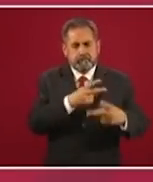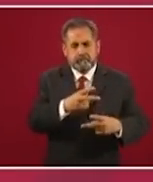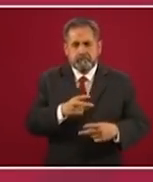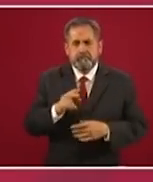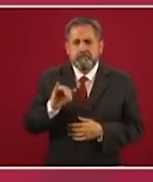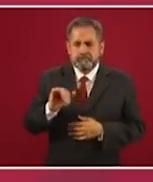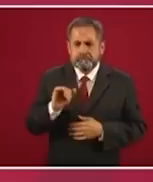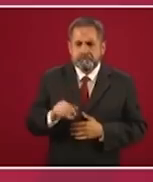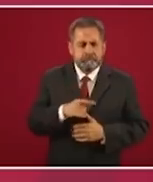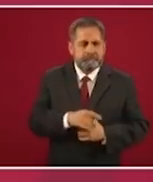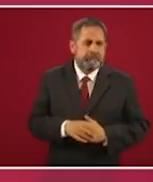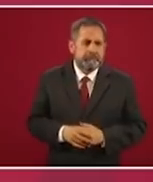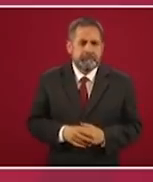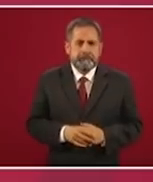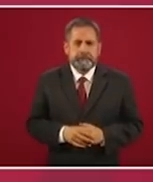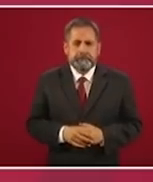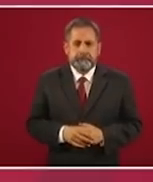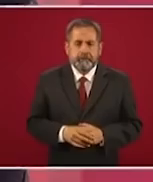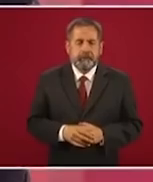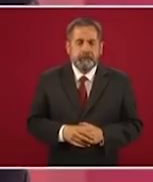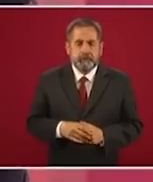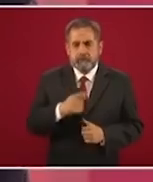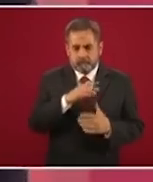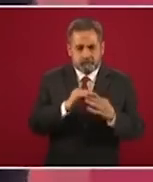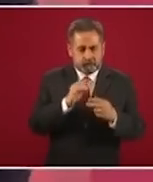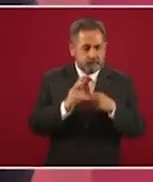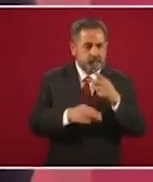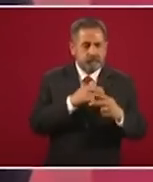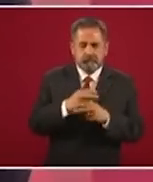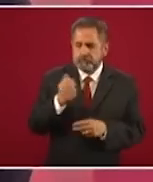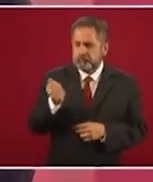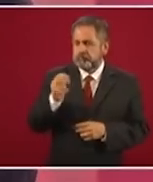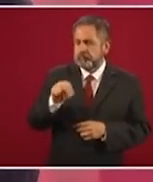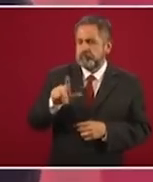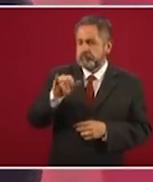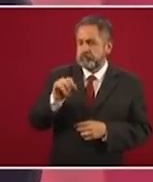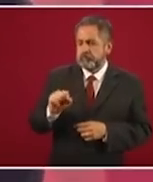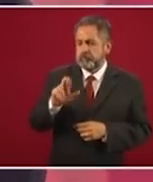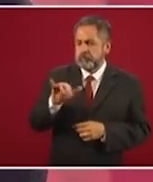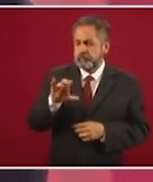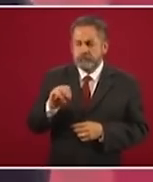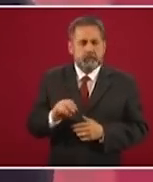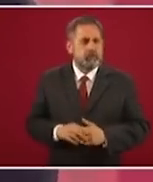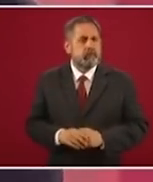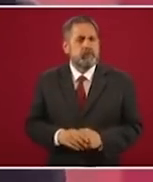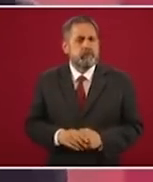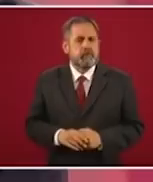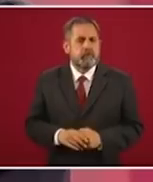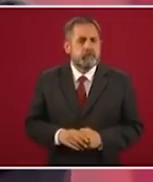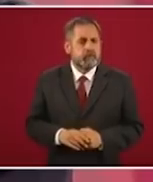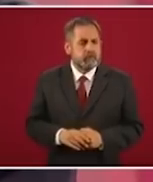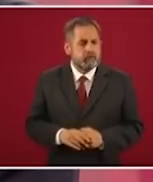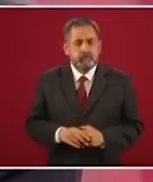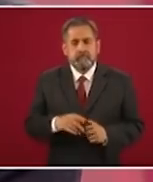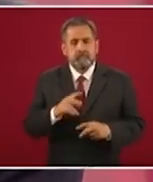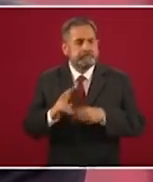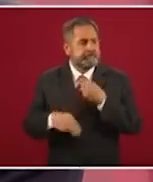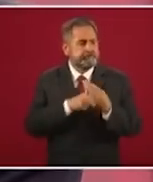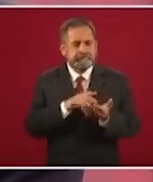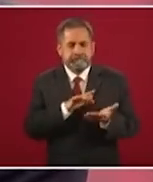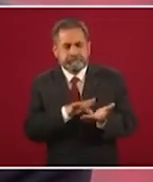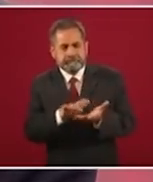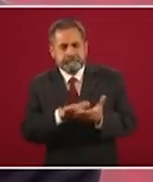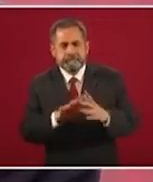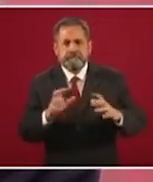Sí, a finales de marzo, y voy a ir a San Luis, Río Colorado. Entonces, vamos nosotros a apoyar y le